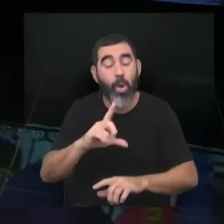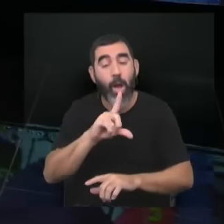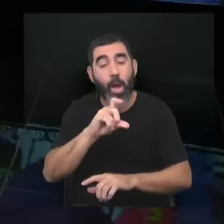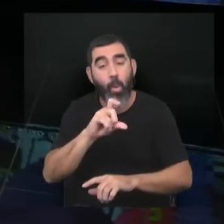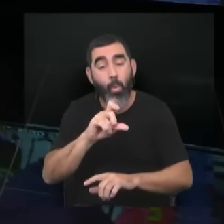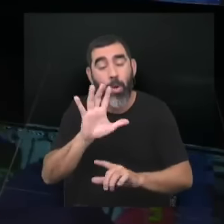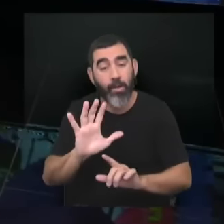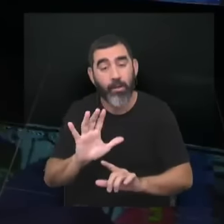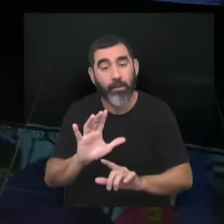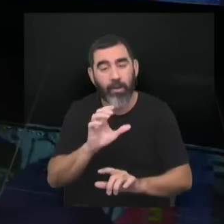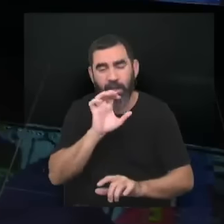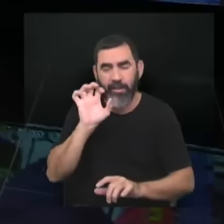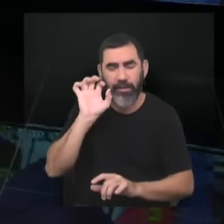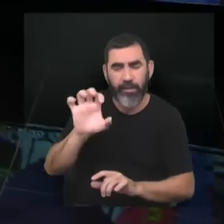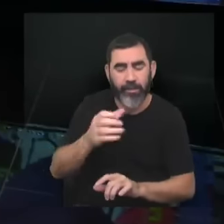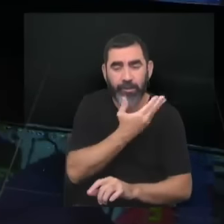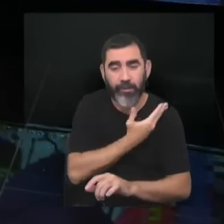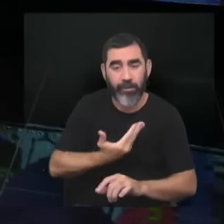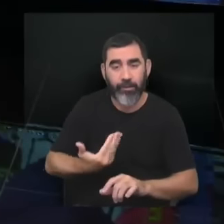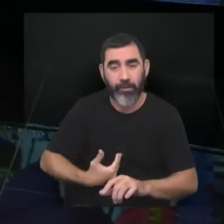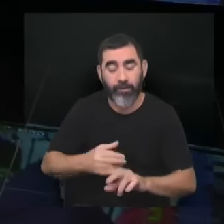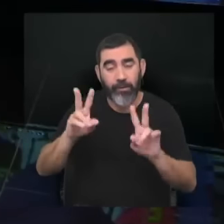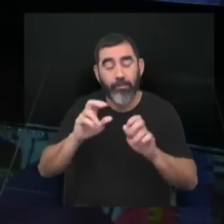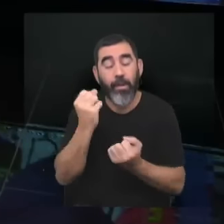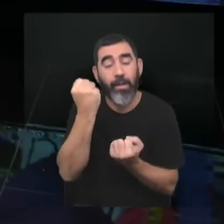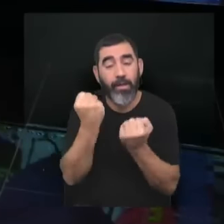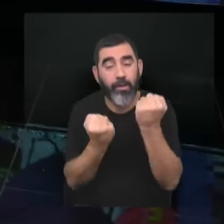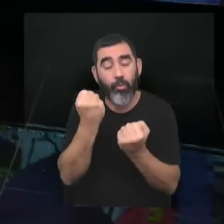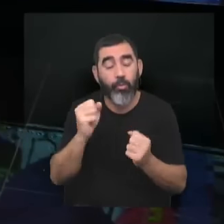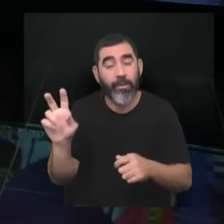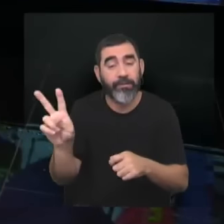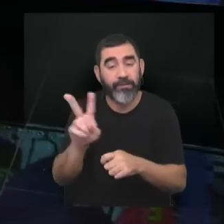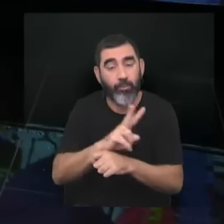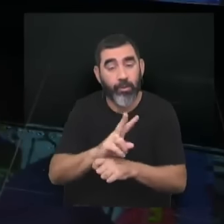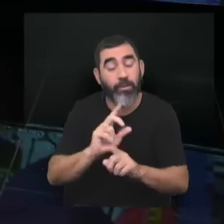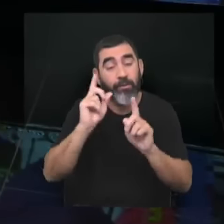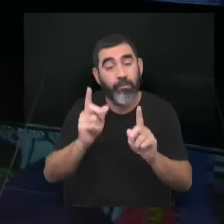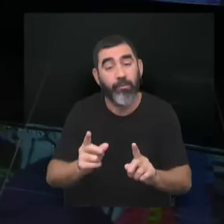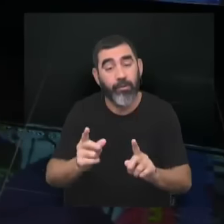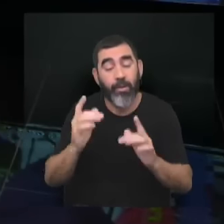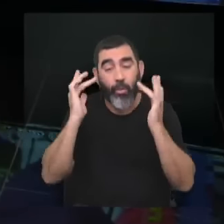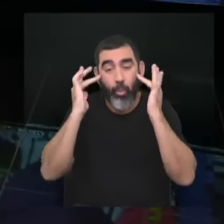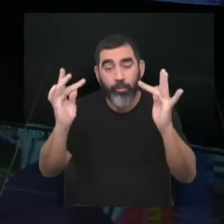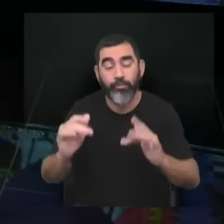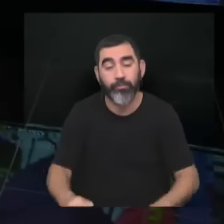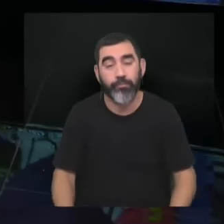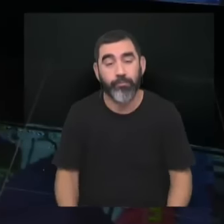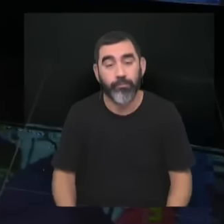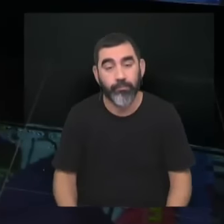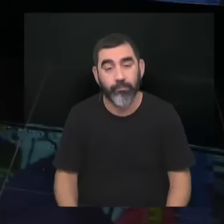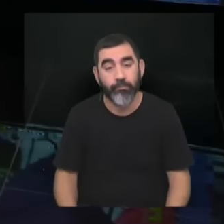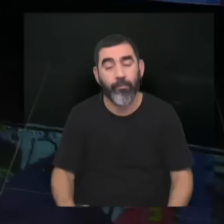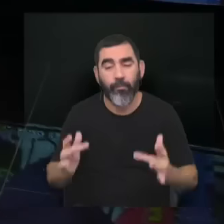con fuertes críticas al gobierno en materia económica de seguridad y también de Educación y sobre esto último se